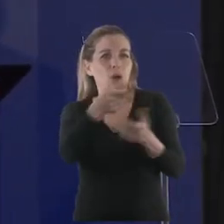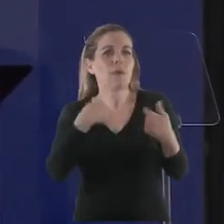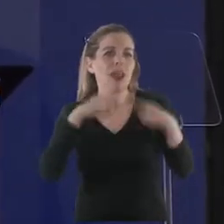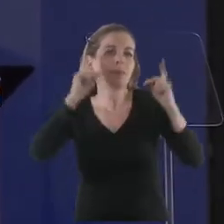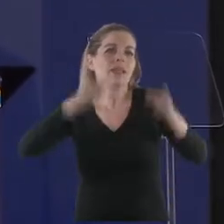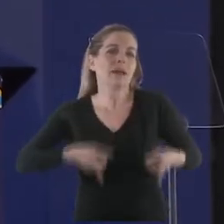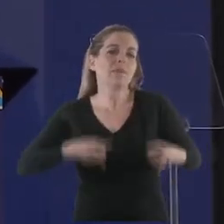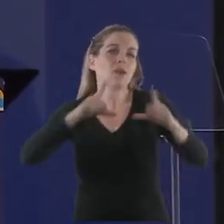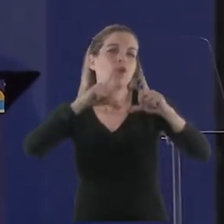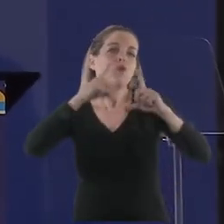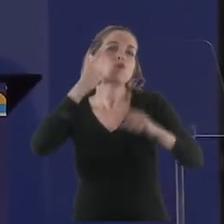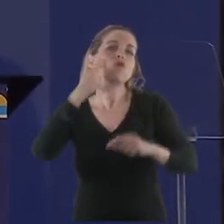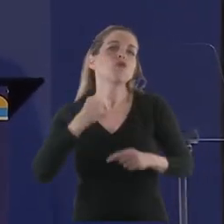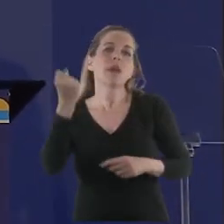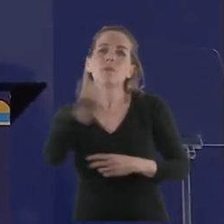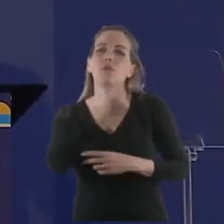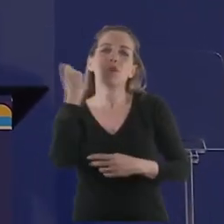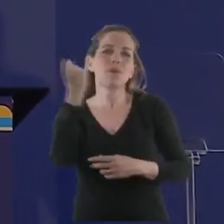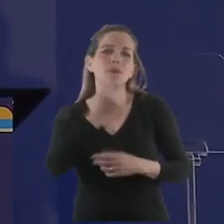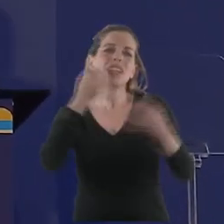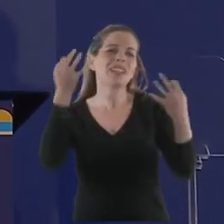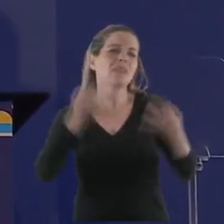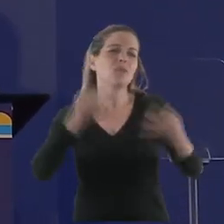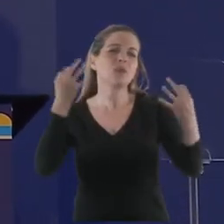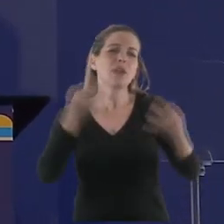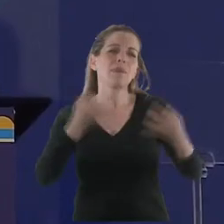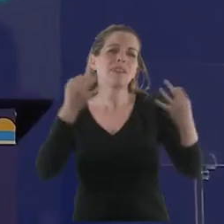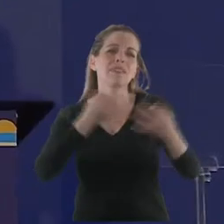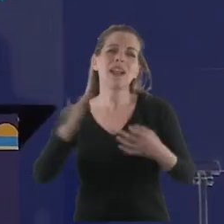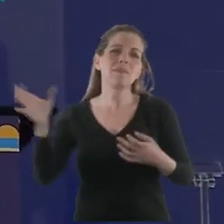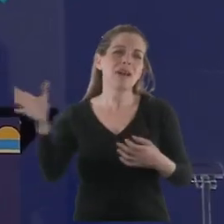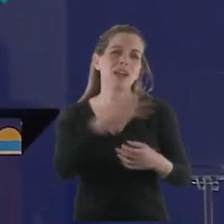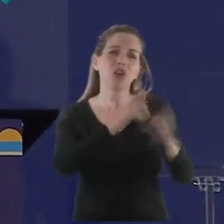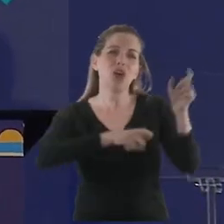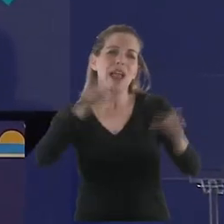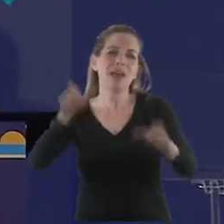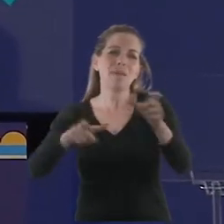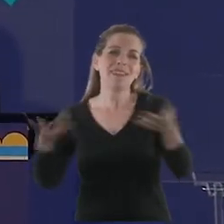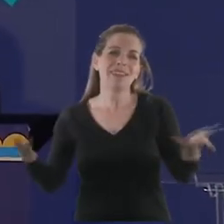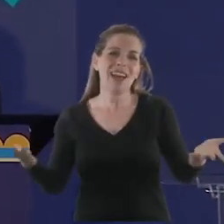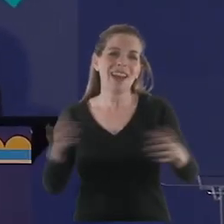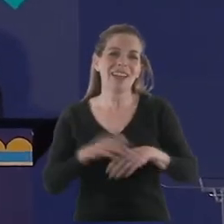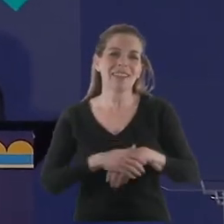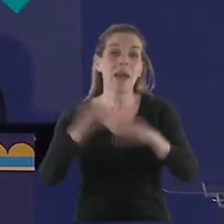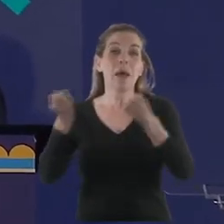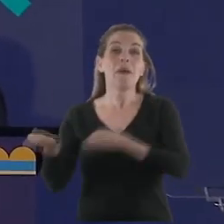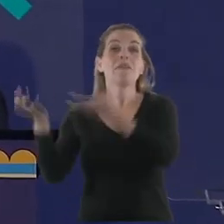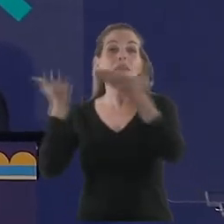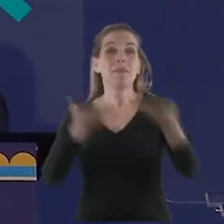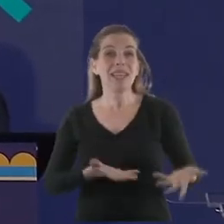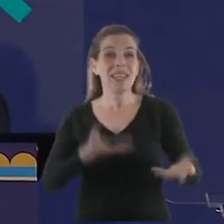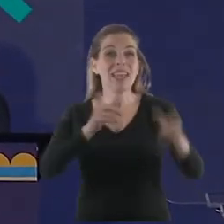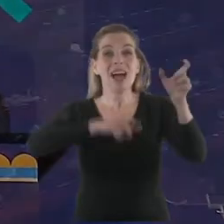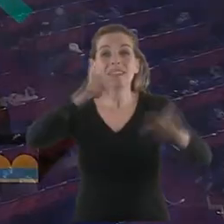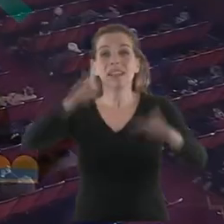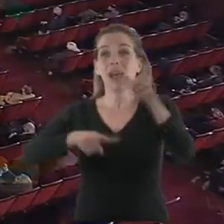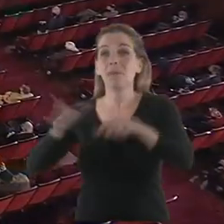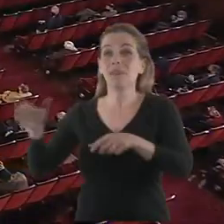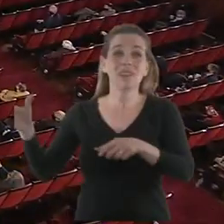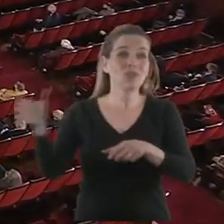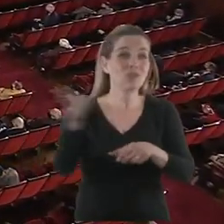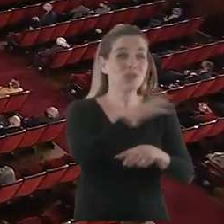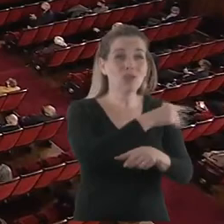fecha tan, tan importante y tan especial para todos. Les damos las bienvenidas a todos. Bienvenidas